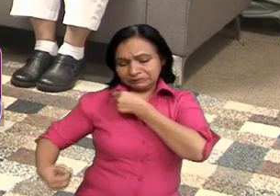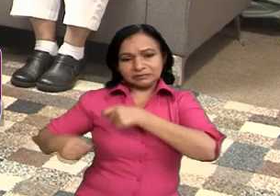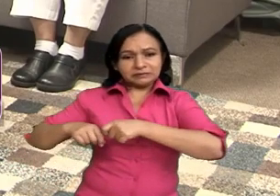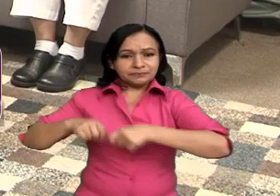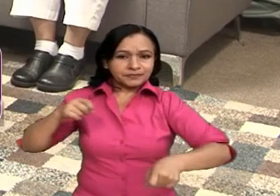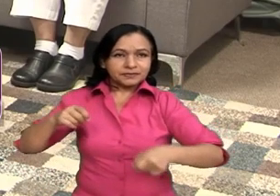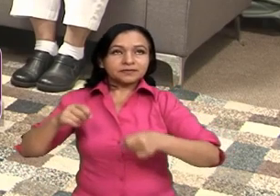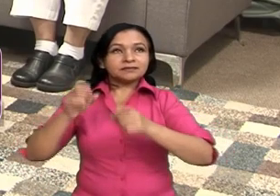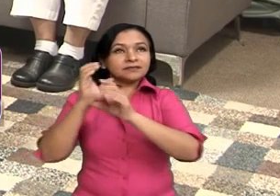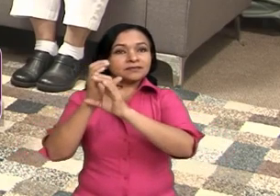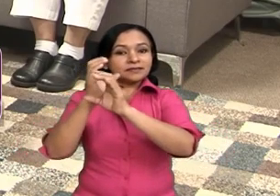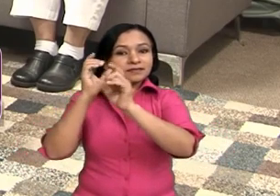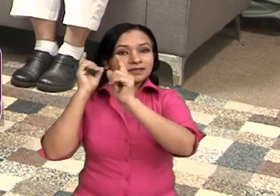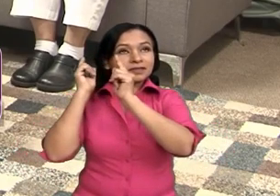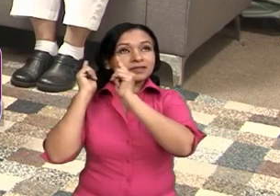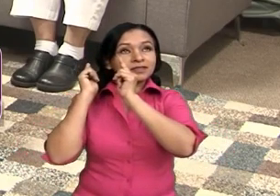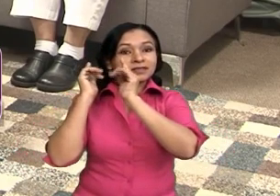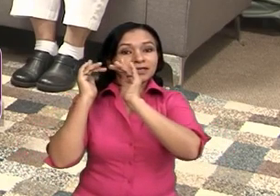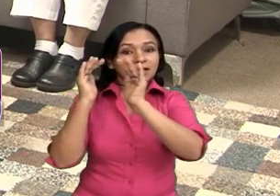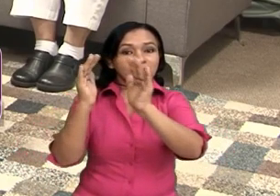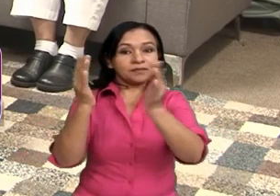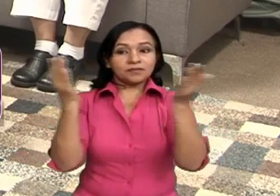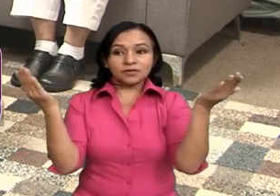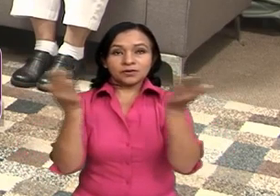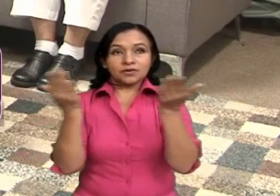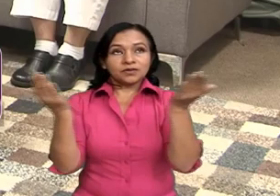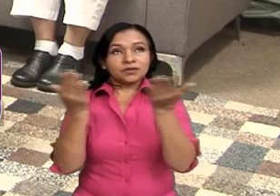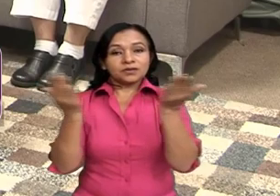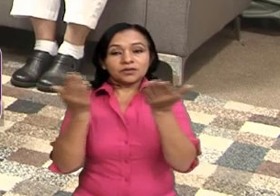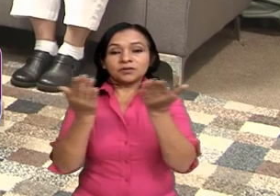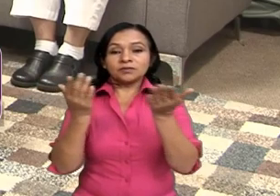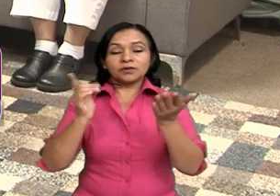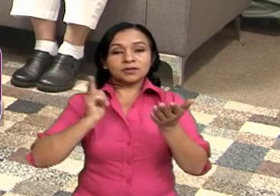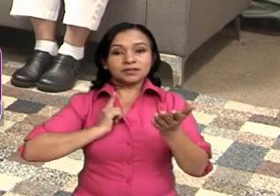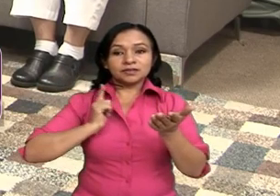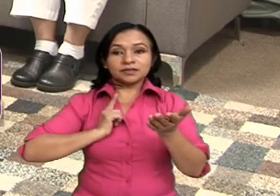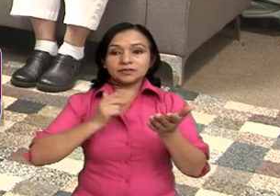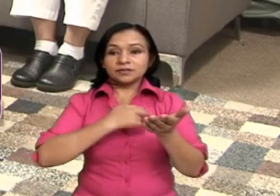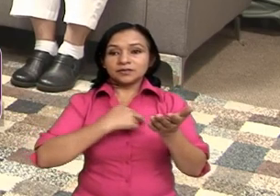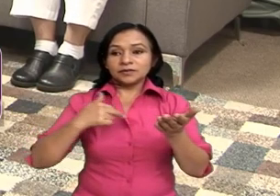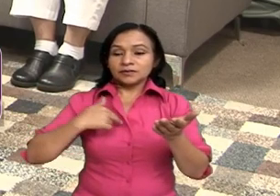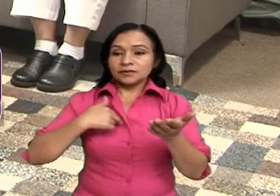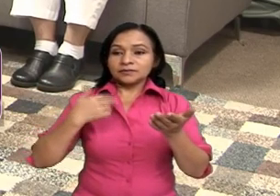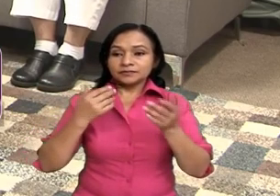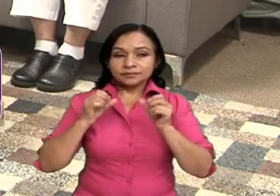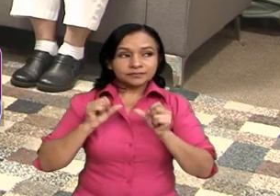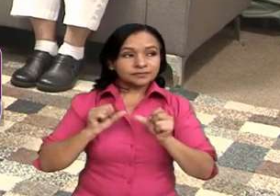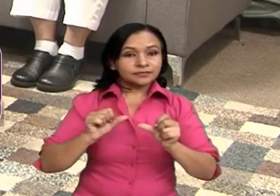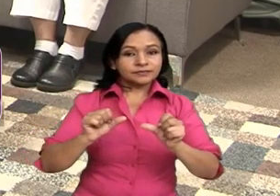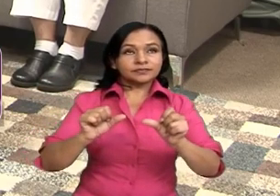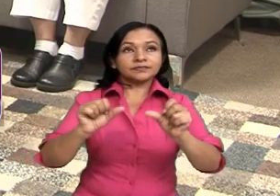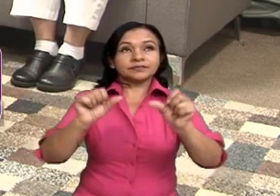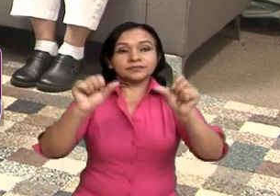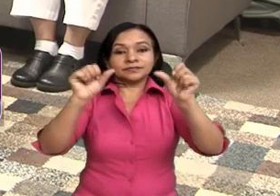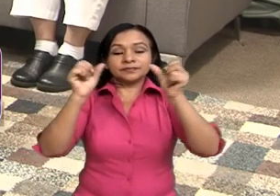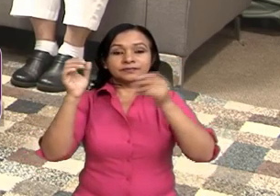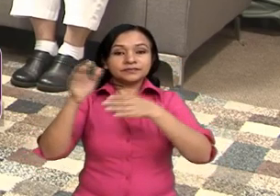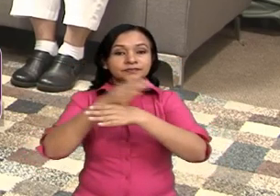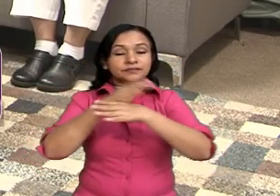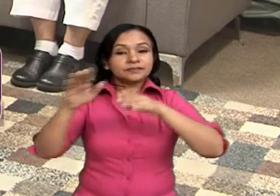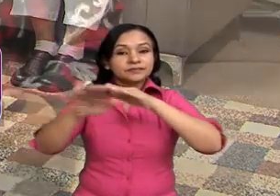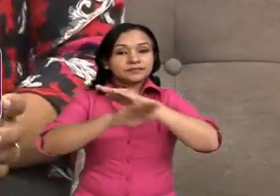el transporte, hasta las formas de cómo nosotros tenemos avances en servicios muy